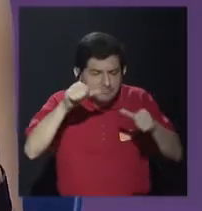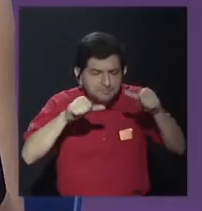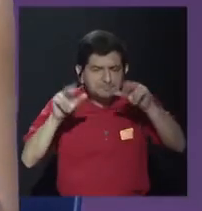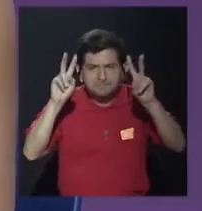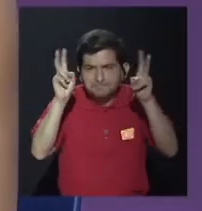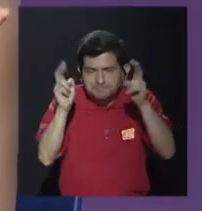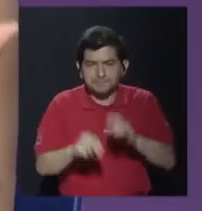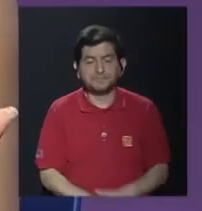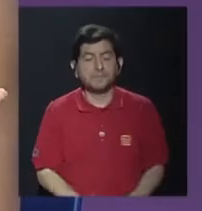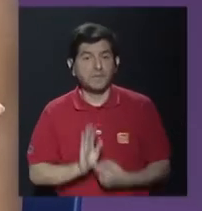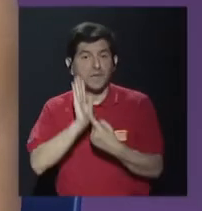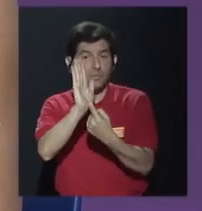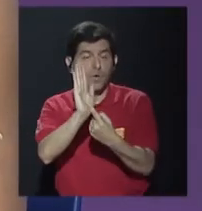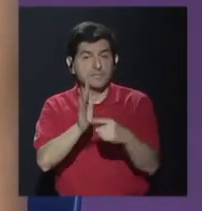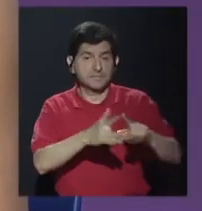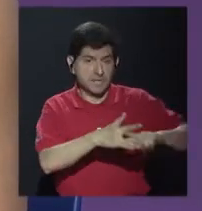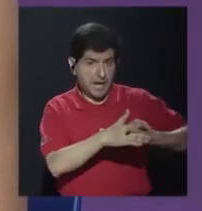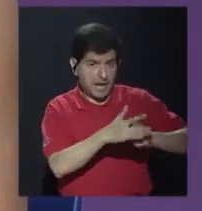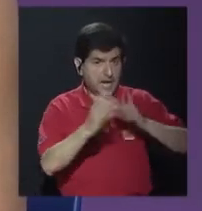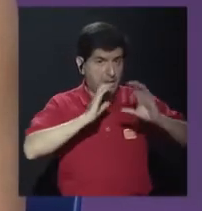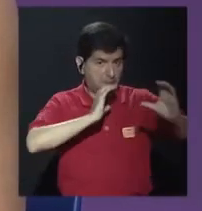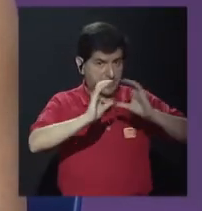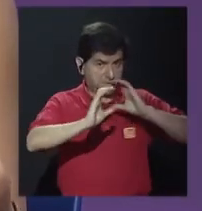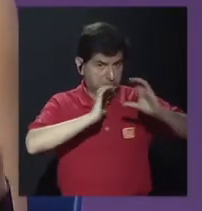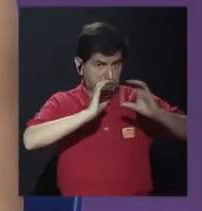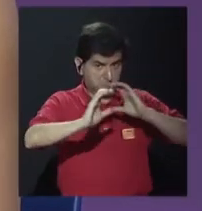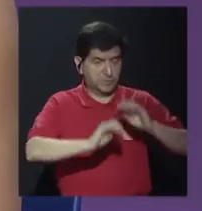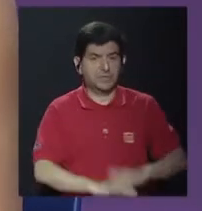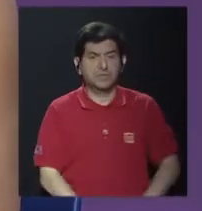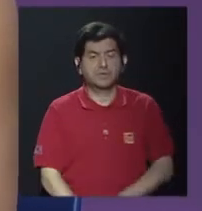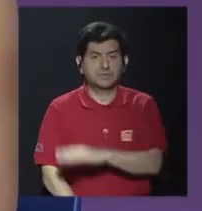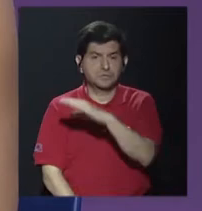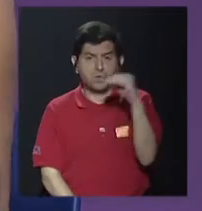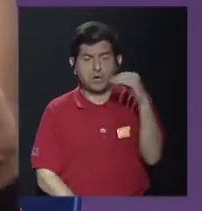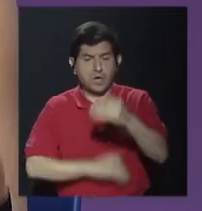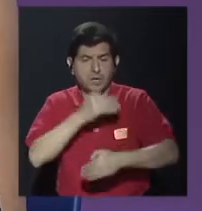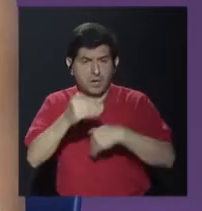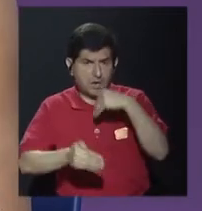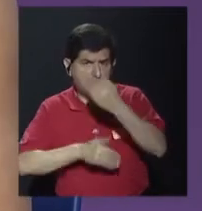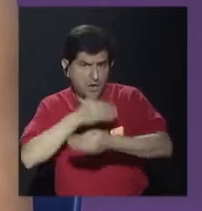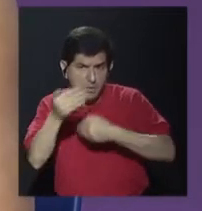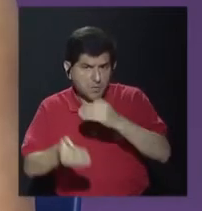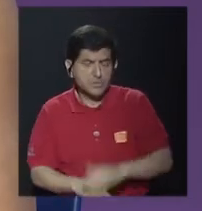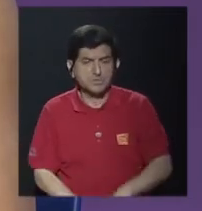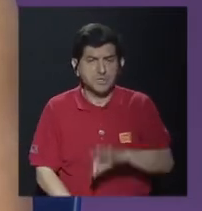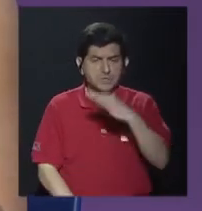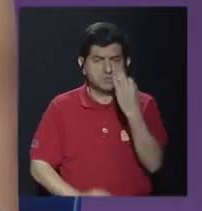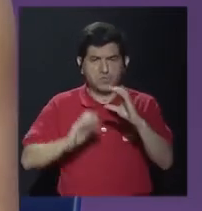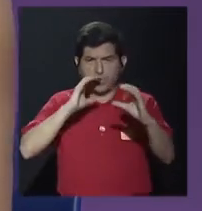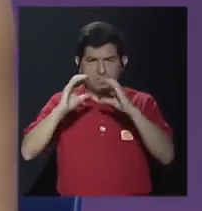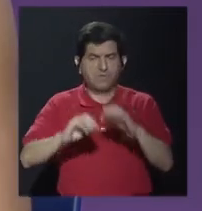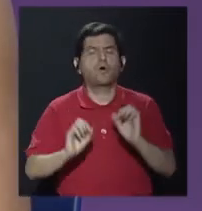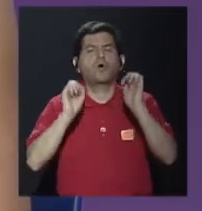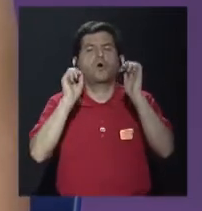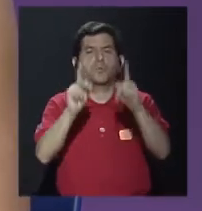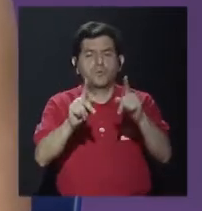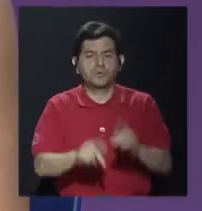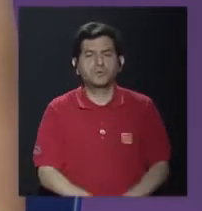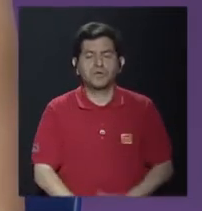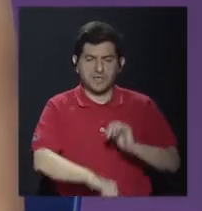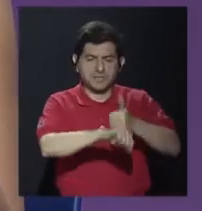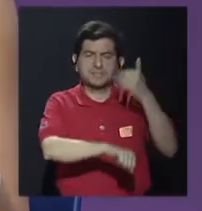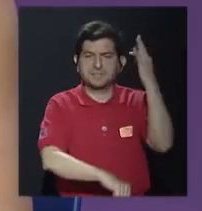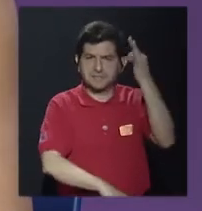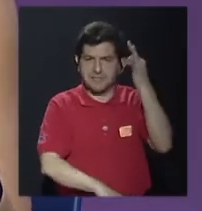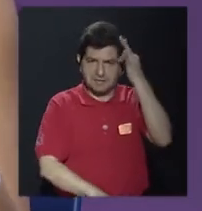que pone en evidencia que las herramientas de comunicación y los procesos en los medios de comunicación permiten teorizar